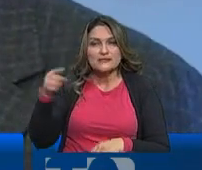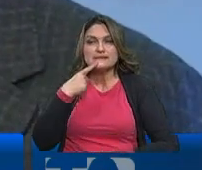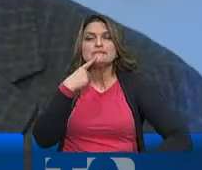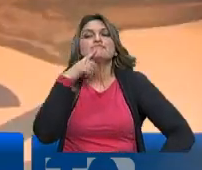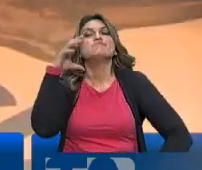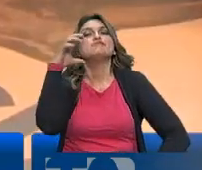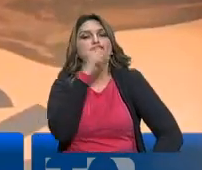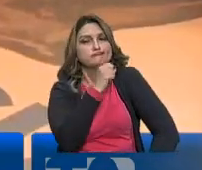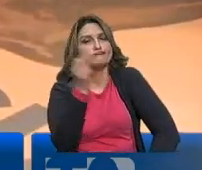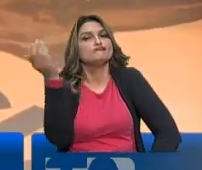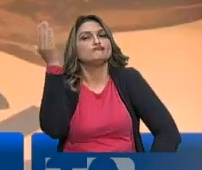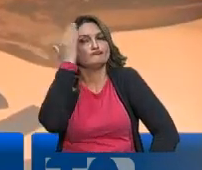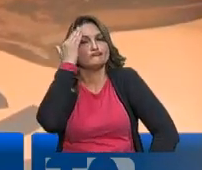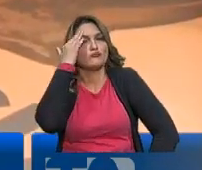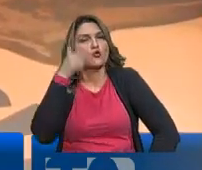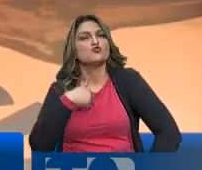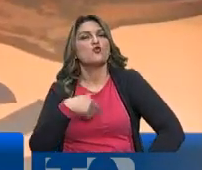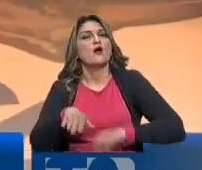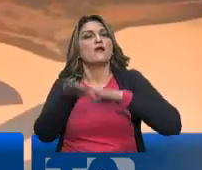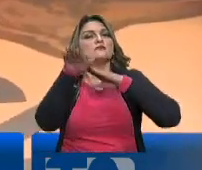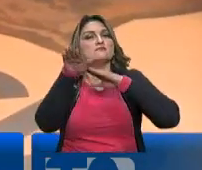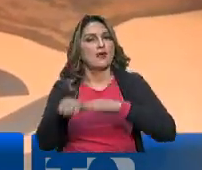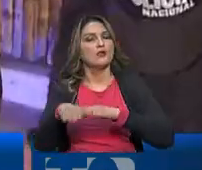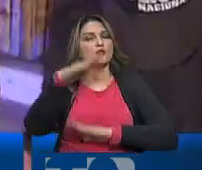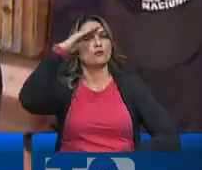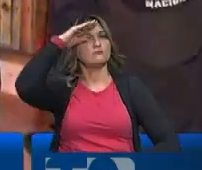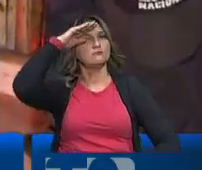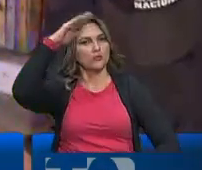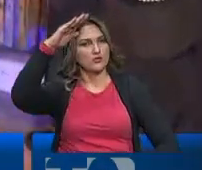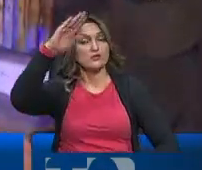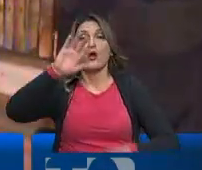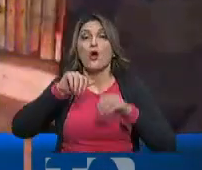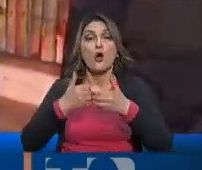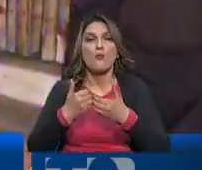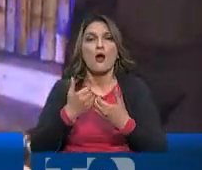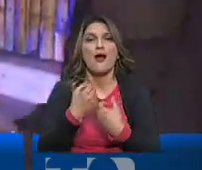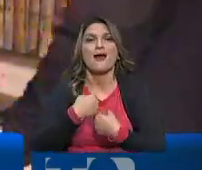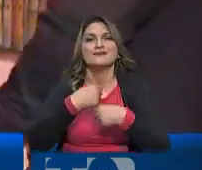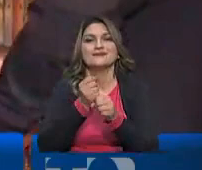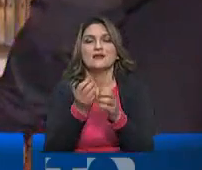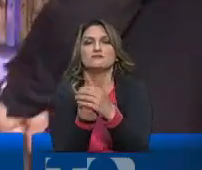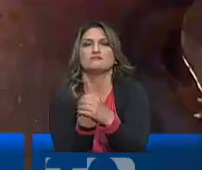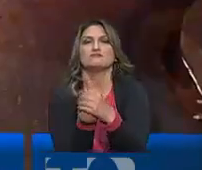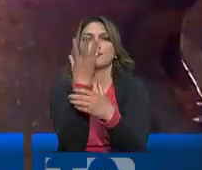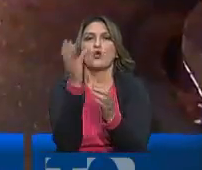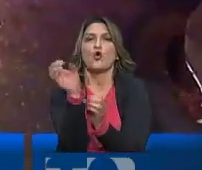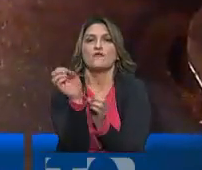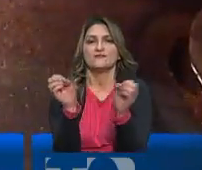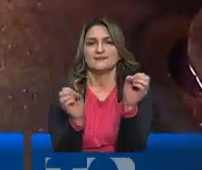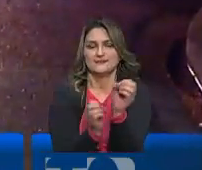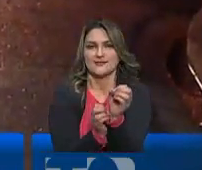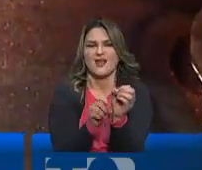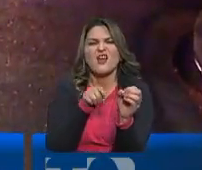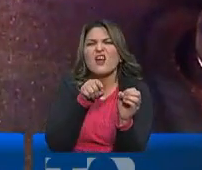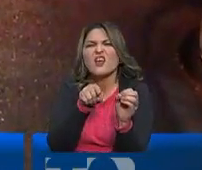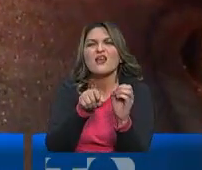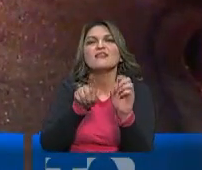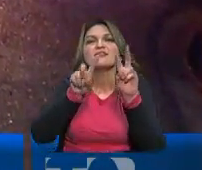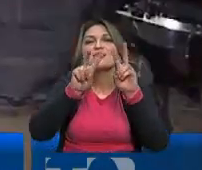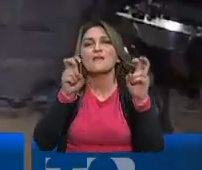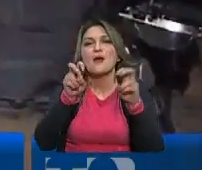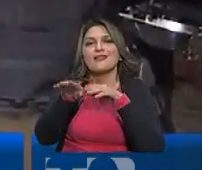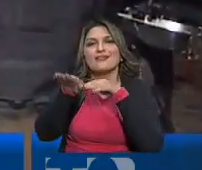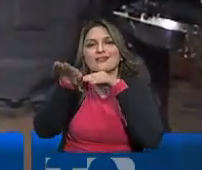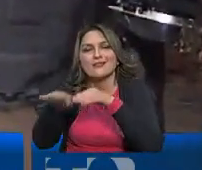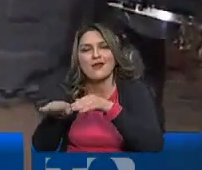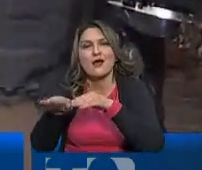los uniformados ha dicho, creará una unidad de defensa legal de la fuerza pública. Además, sin precisar fechas todavía, anunció